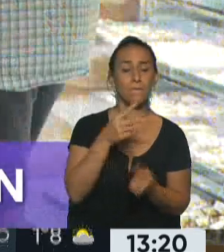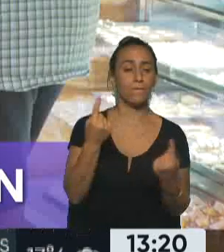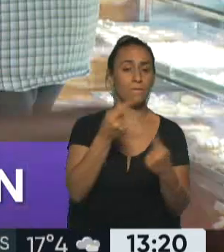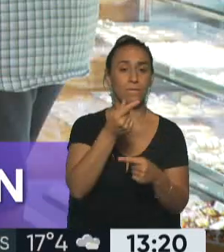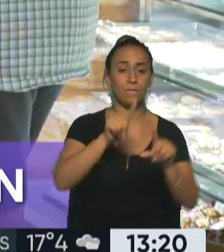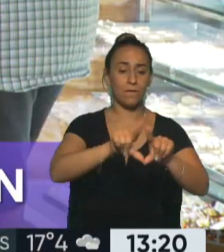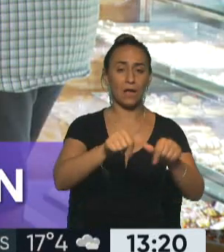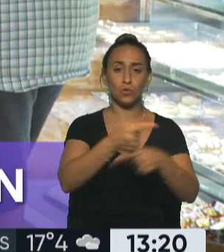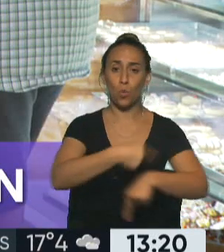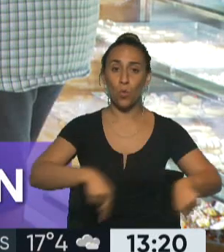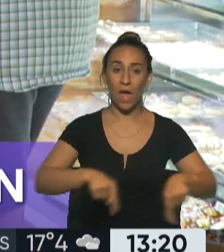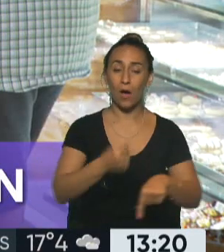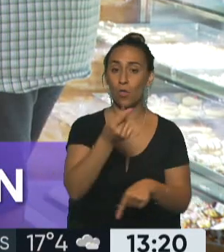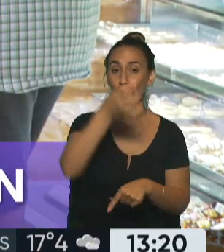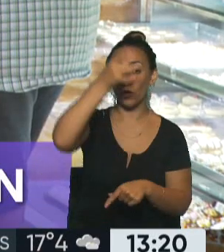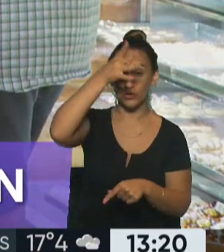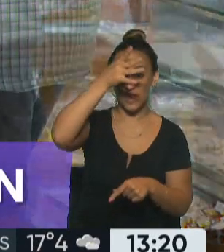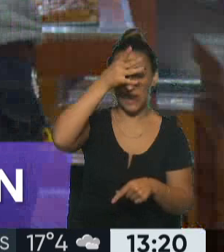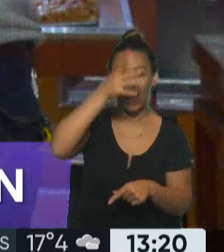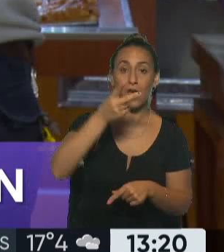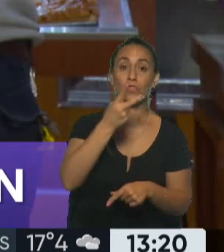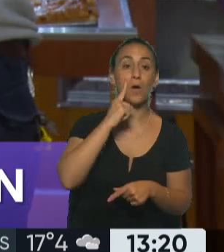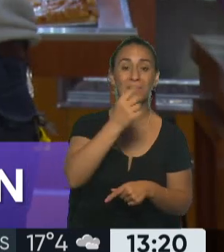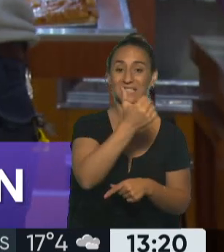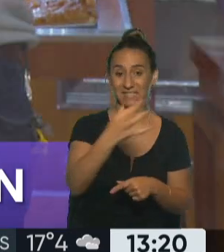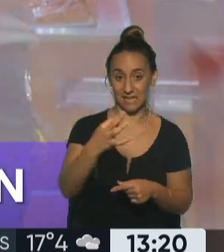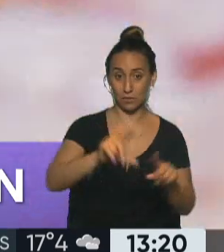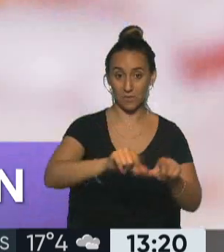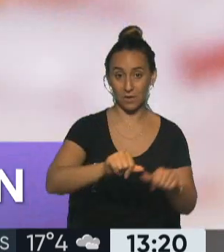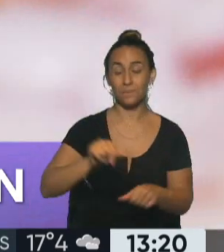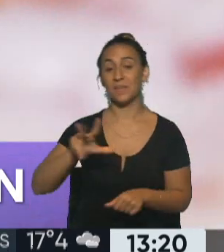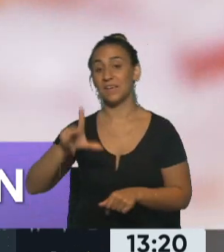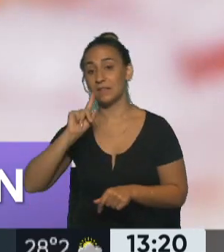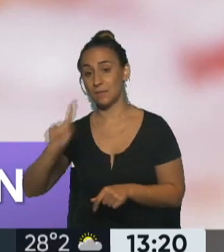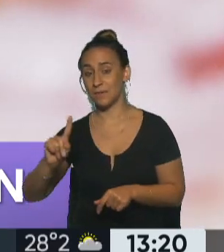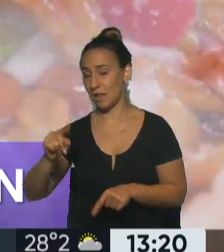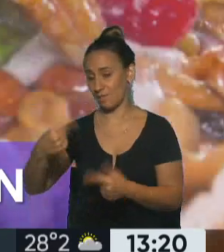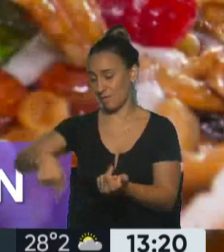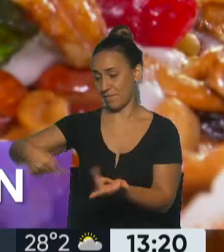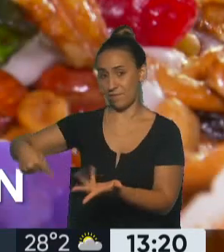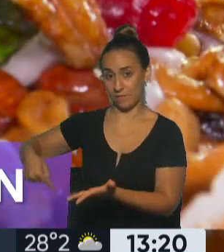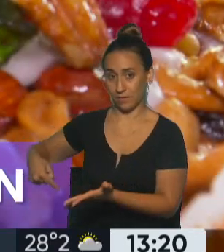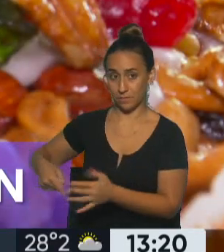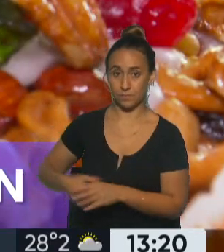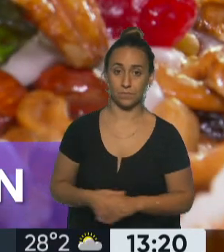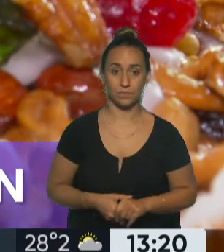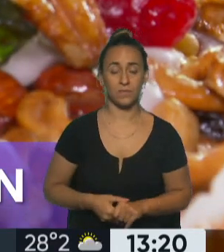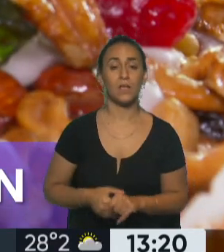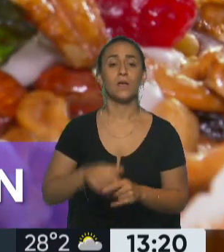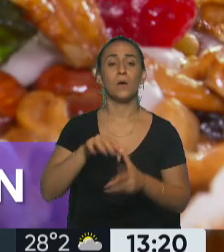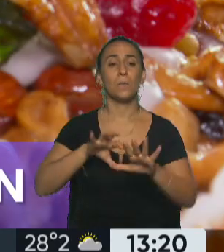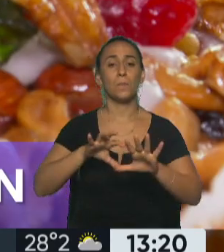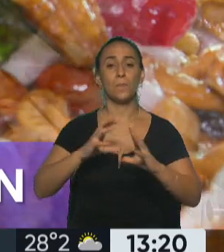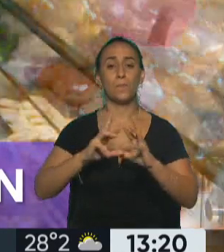tiene la docena a 2600 La media luna y 3000 vendría a ser la factura surtida respecto del pan dulce que es